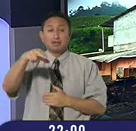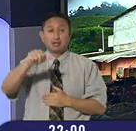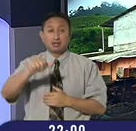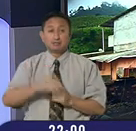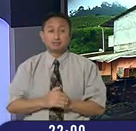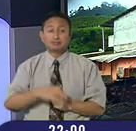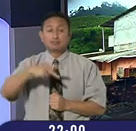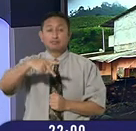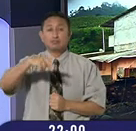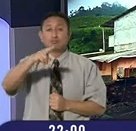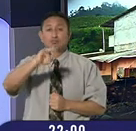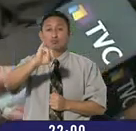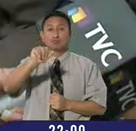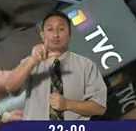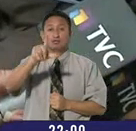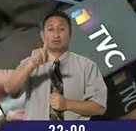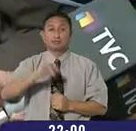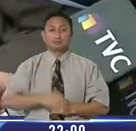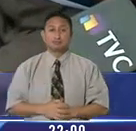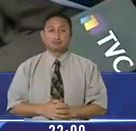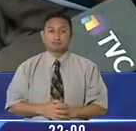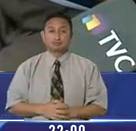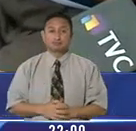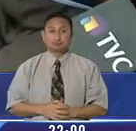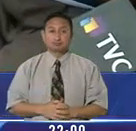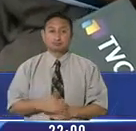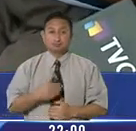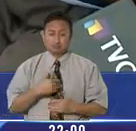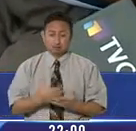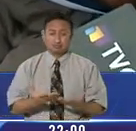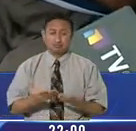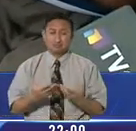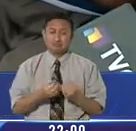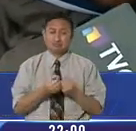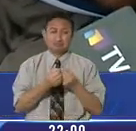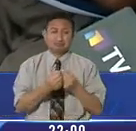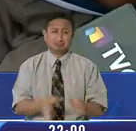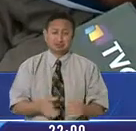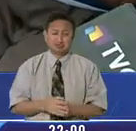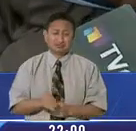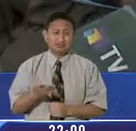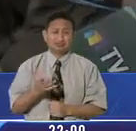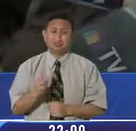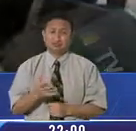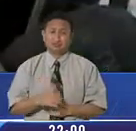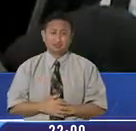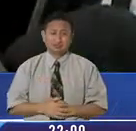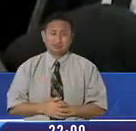y Pujilí. Se acabó mis cosas. No tengo nada.